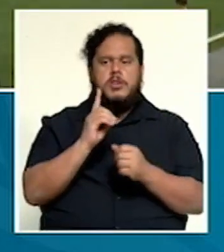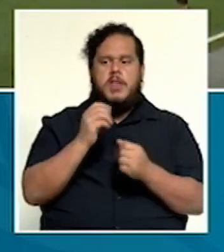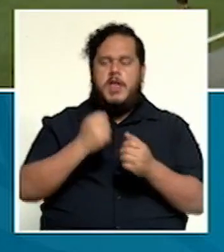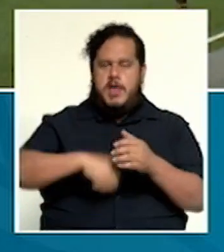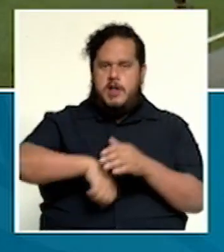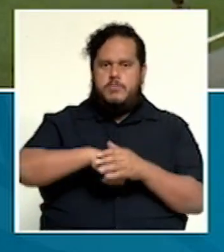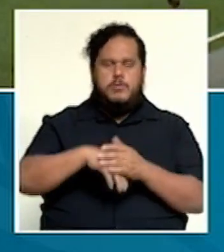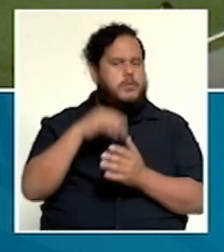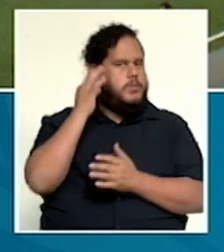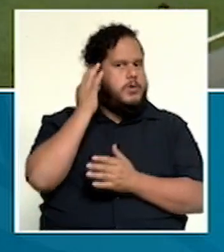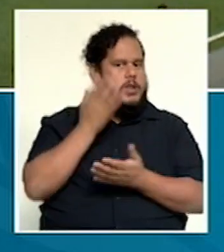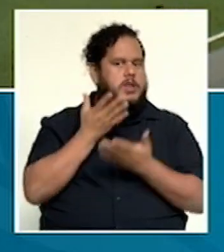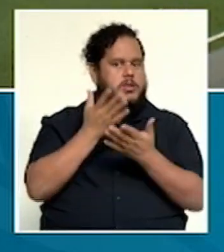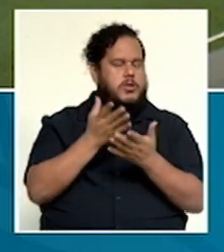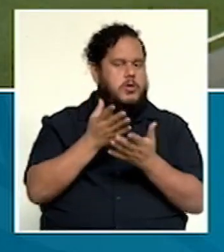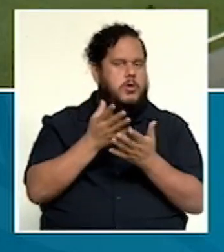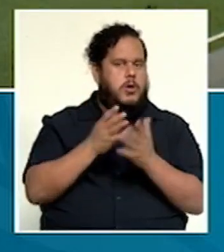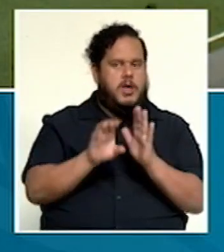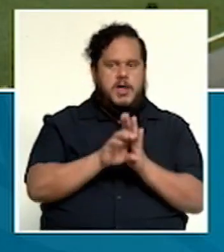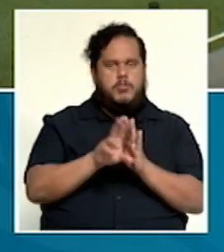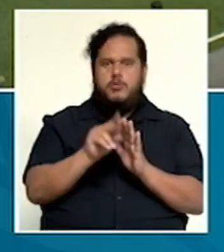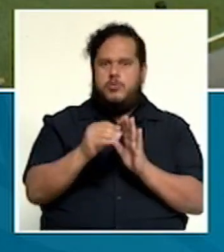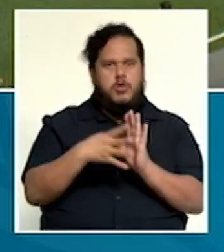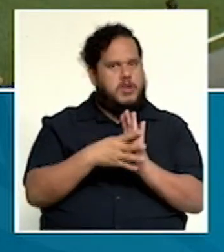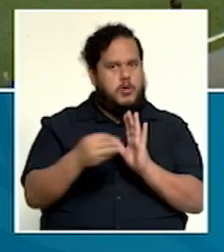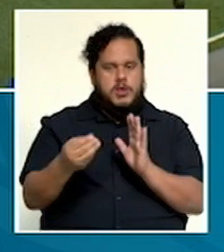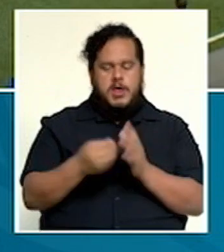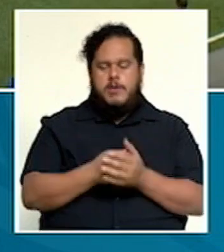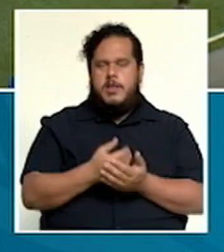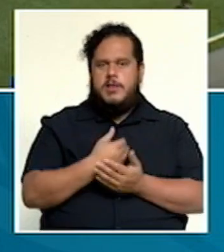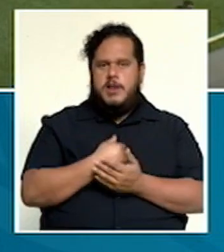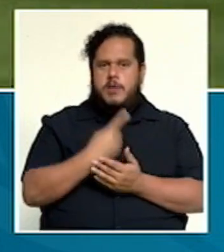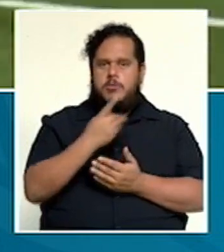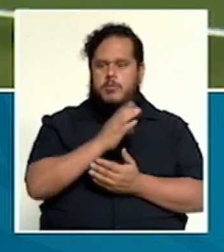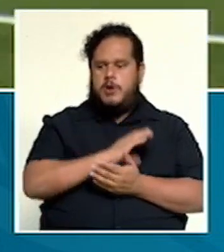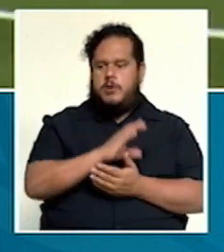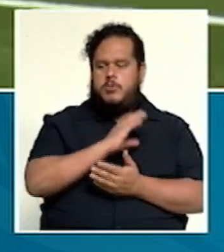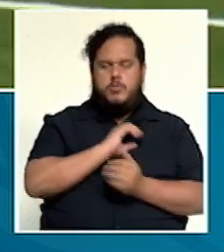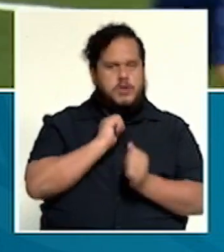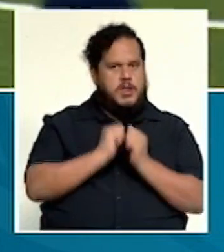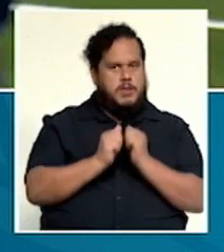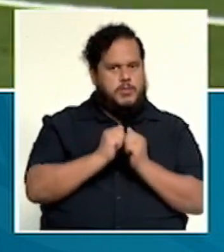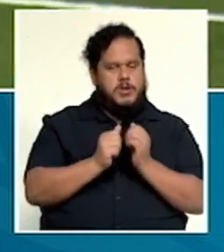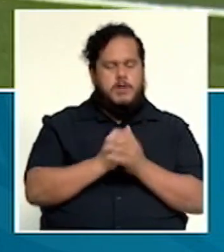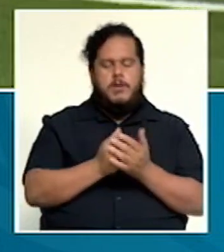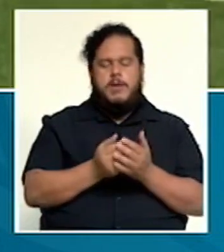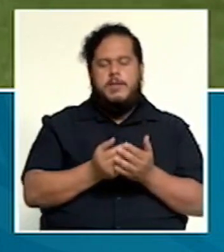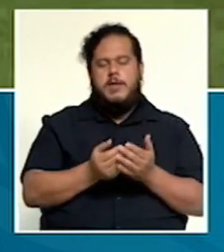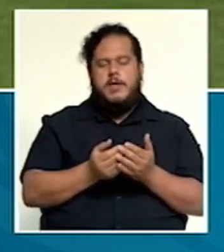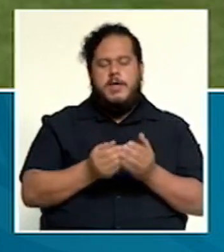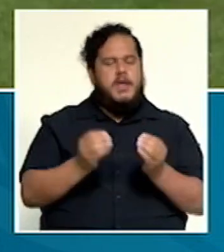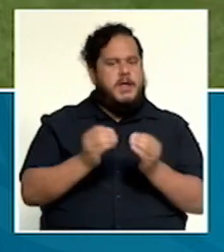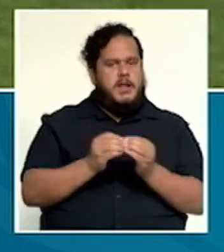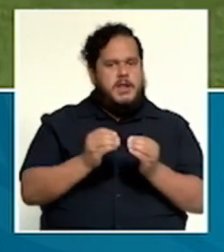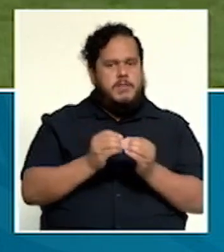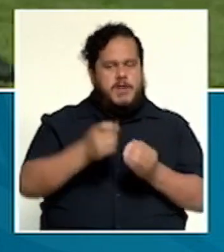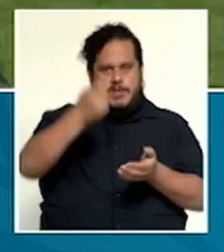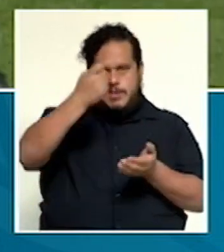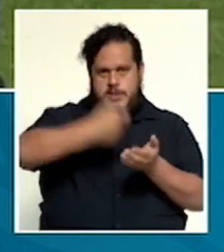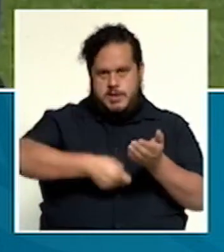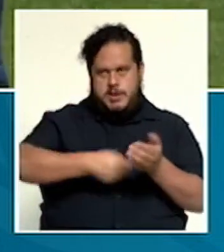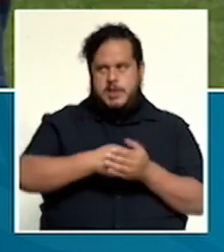dio ejemplo, no se contagiaban, había una conducta deportiva mucho más